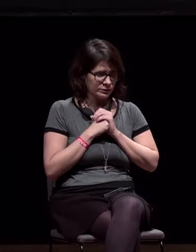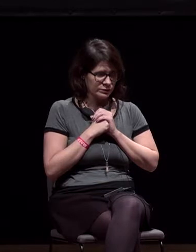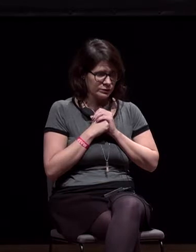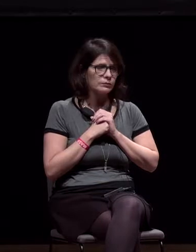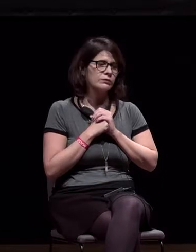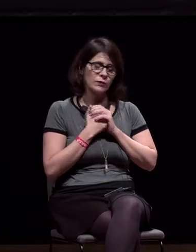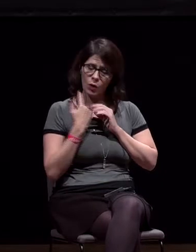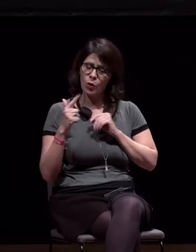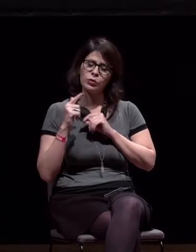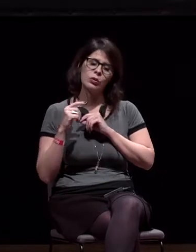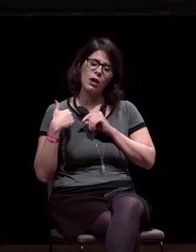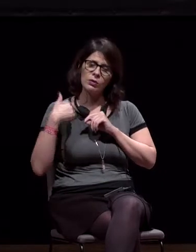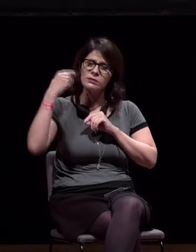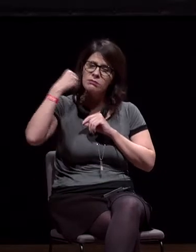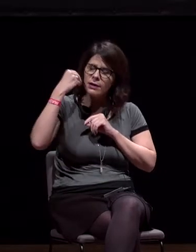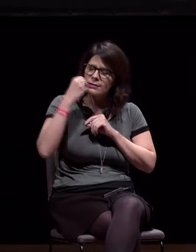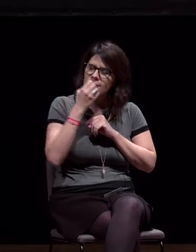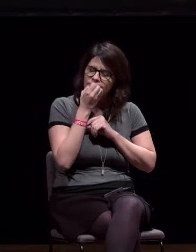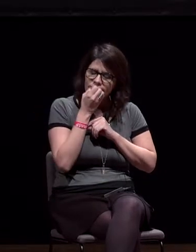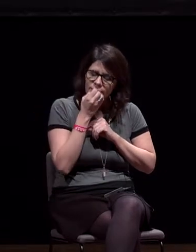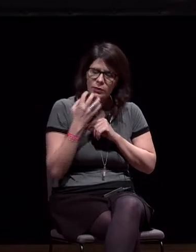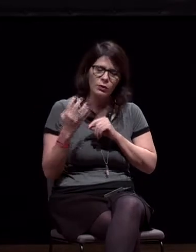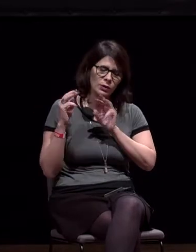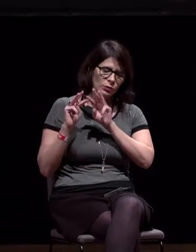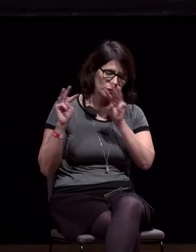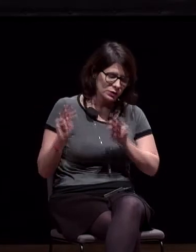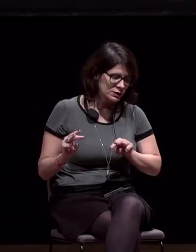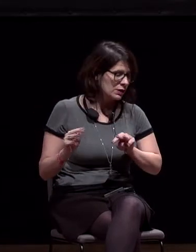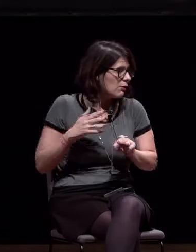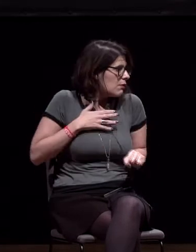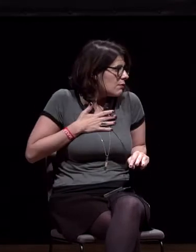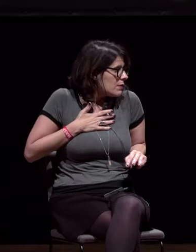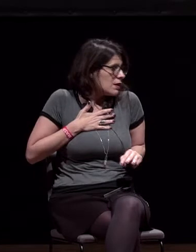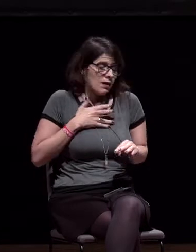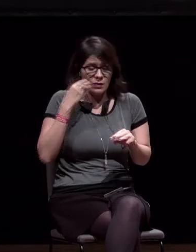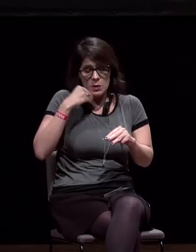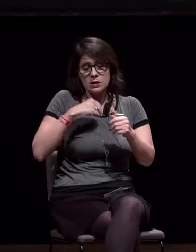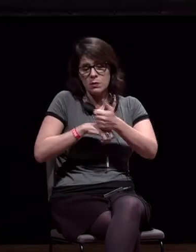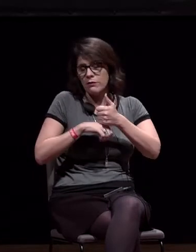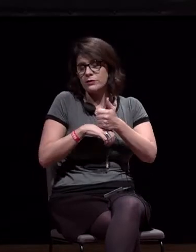más gratificantes en lo profesional que he tenido en mi vida,